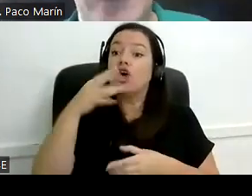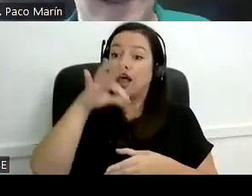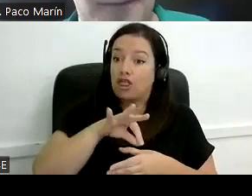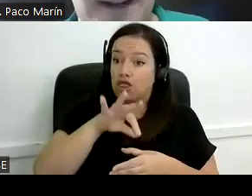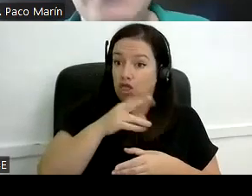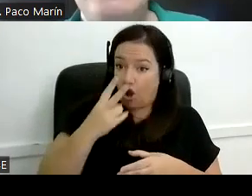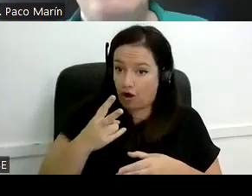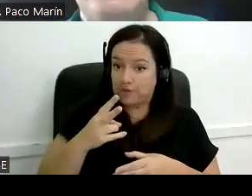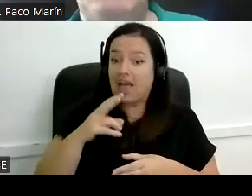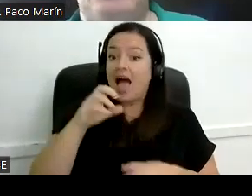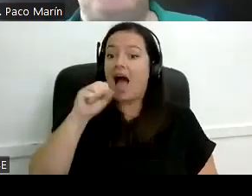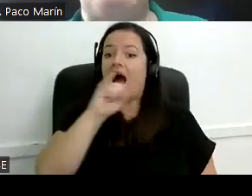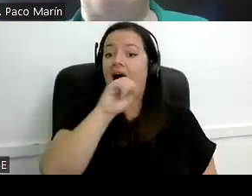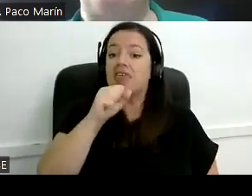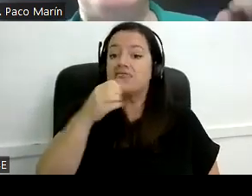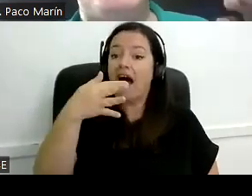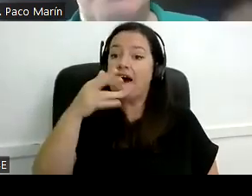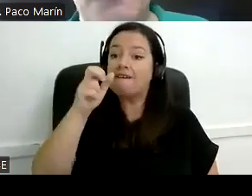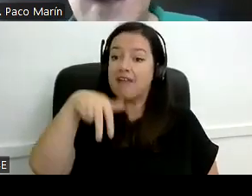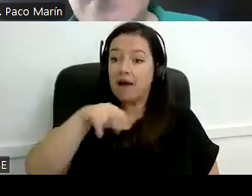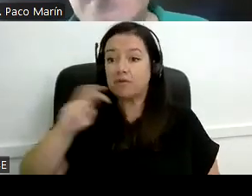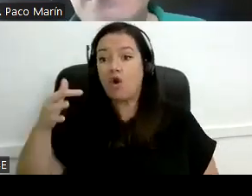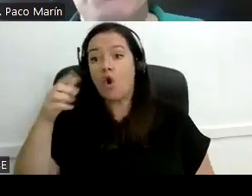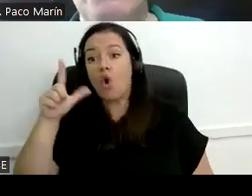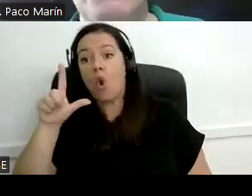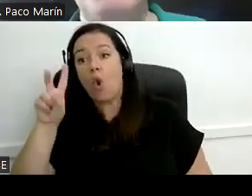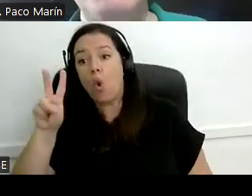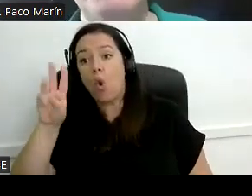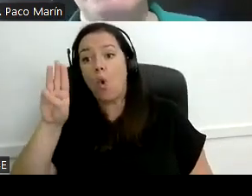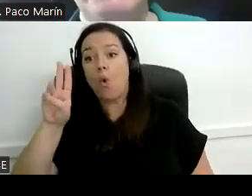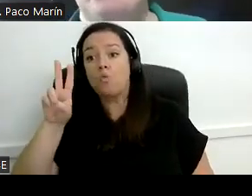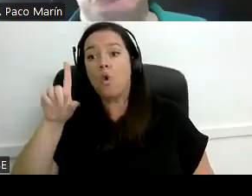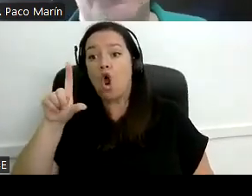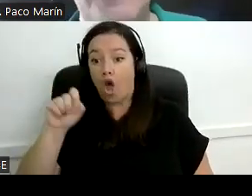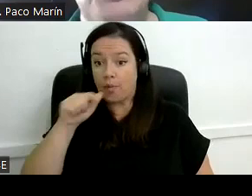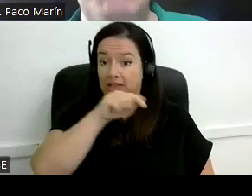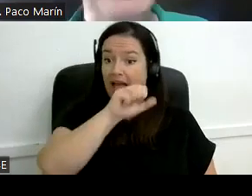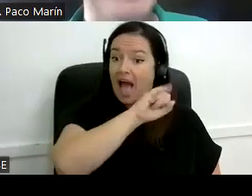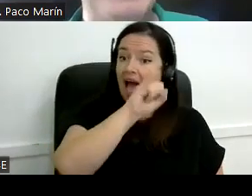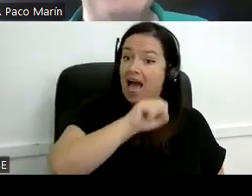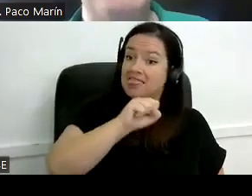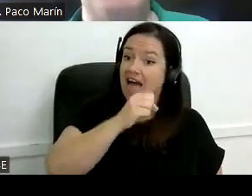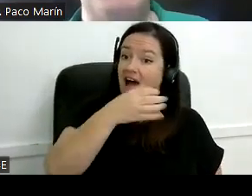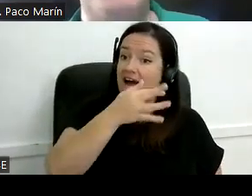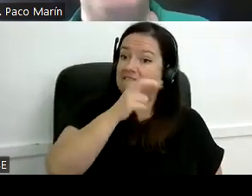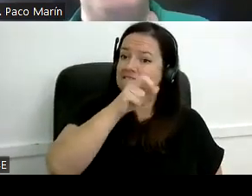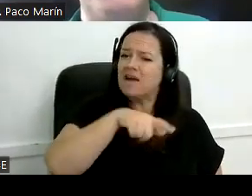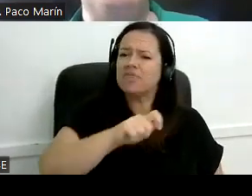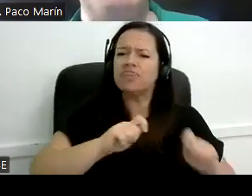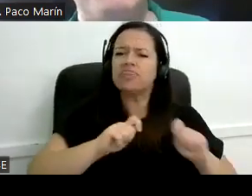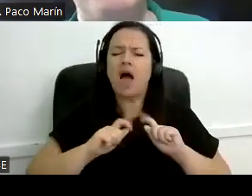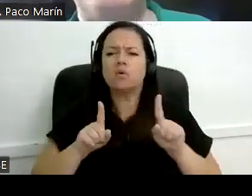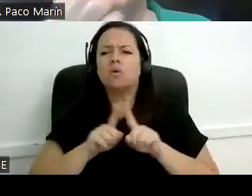lado, el azafrán y por otro, el lúpulo. El azafrán, fundamentalmente, su efecto más que sedante es un